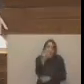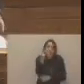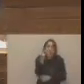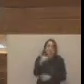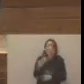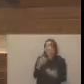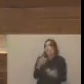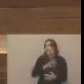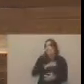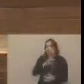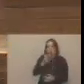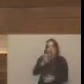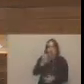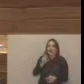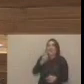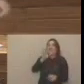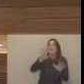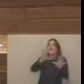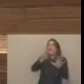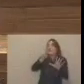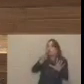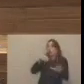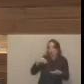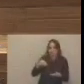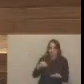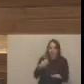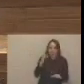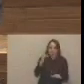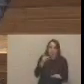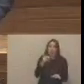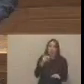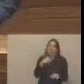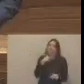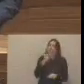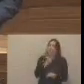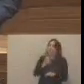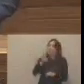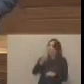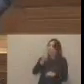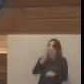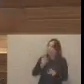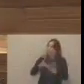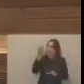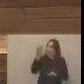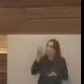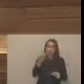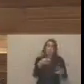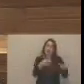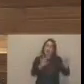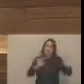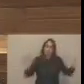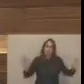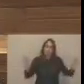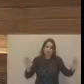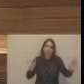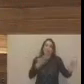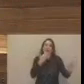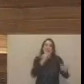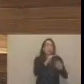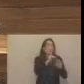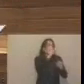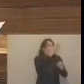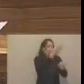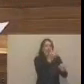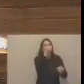Torre. La semana de los últimos días. Y eso, presidente, que además otro reportado pasó del minuto. Y termino. Para dar ejemplos fuera, hay que dar